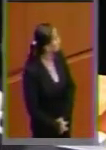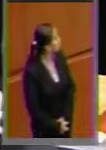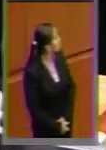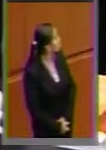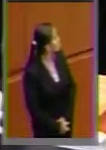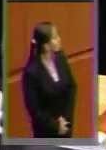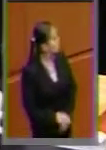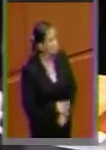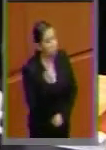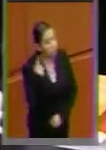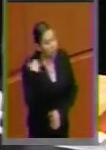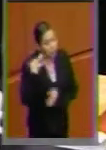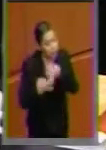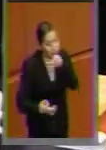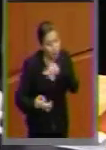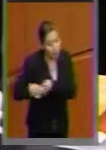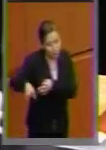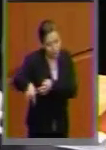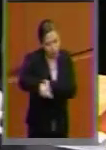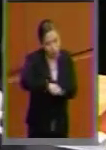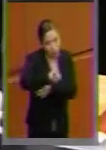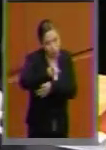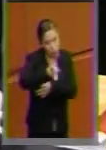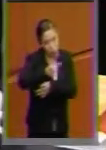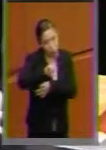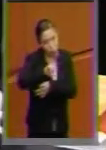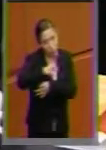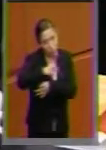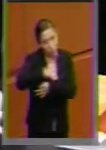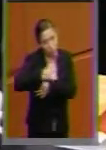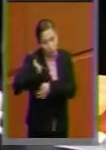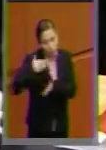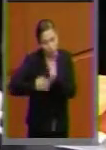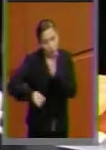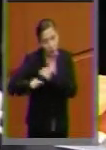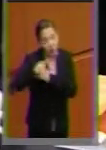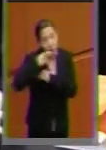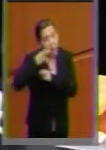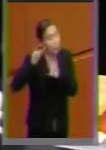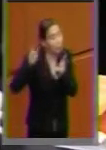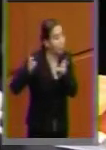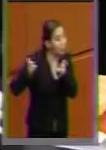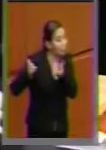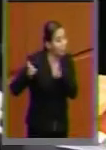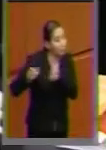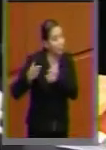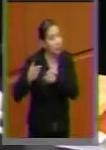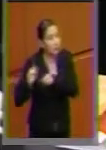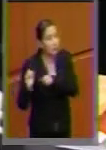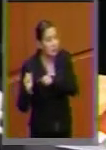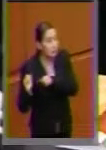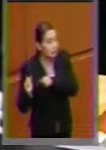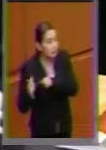porque los juzgados no falta la llamada de alguien